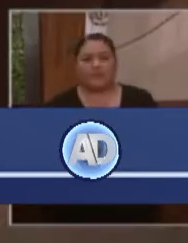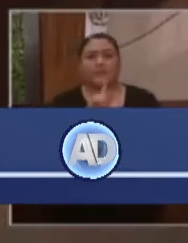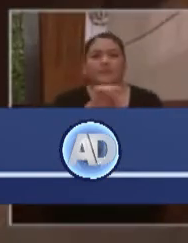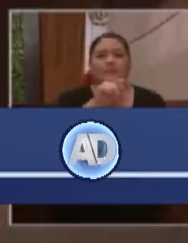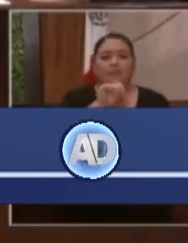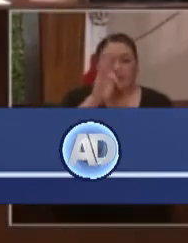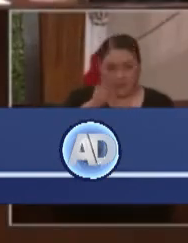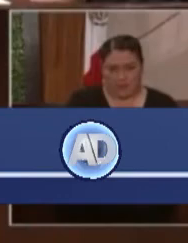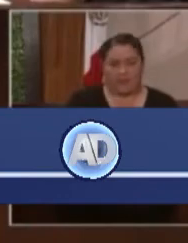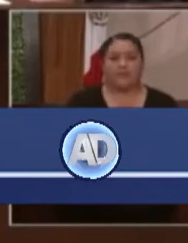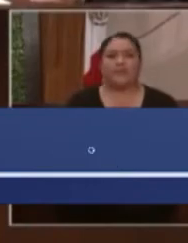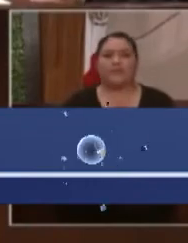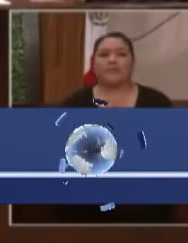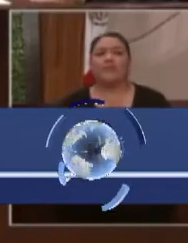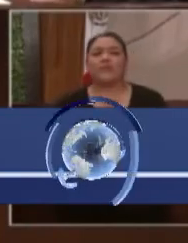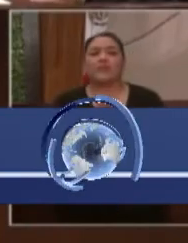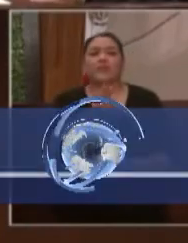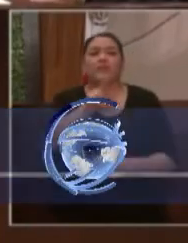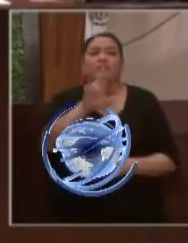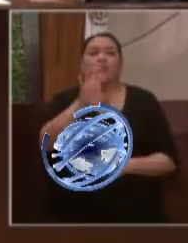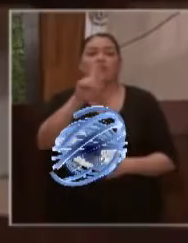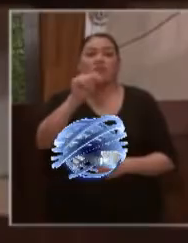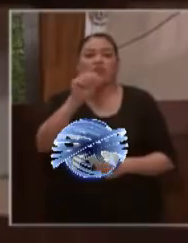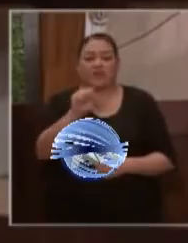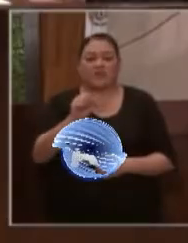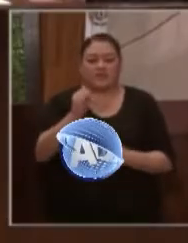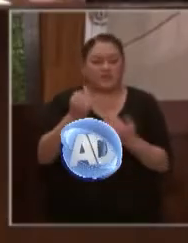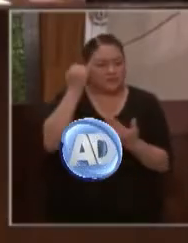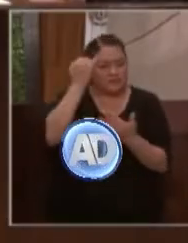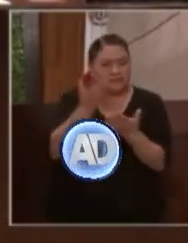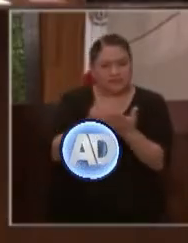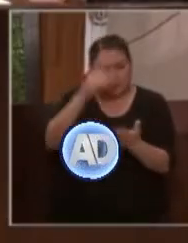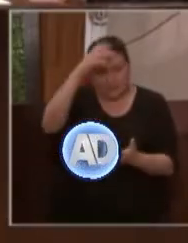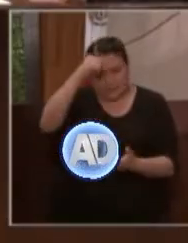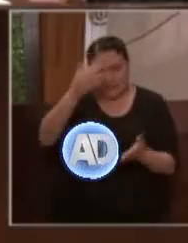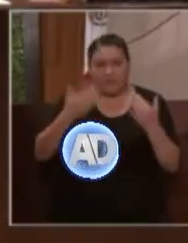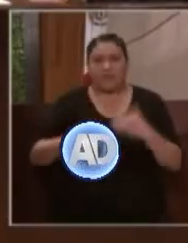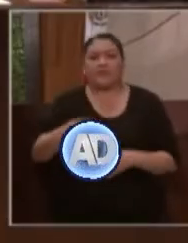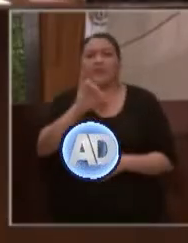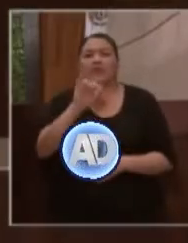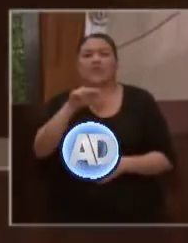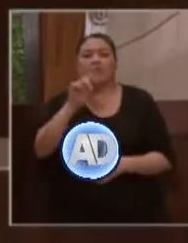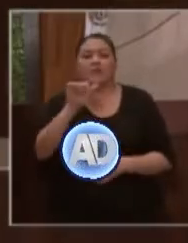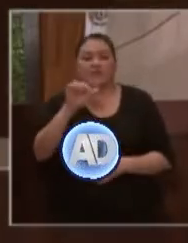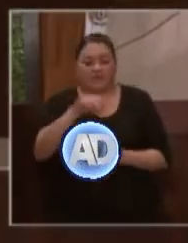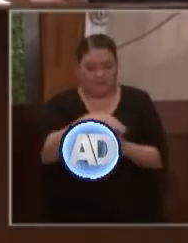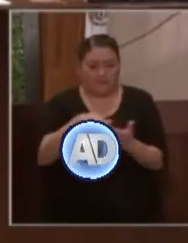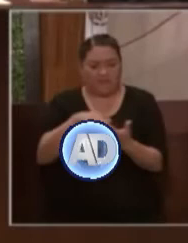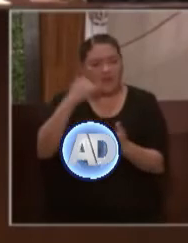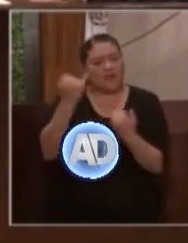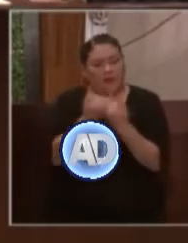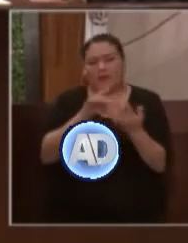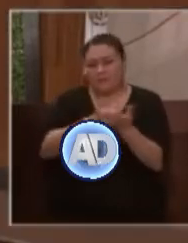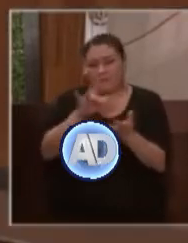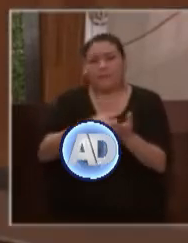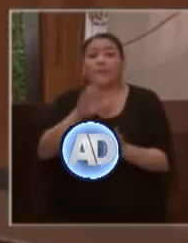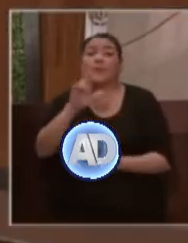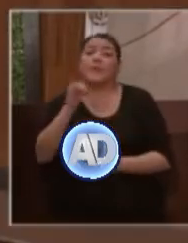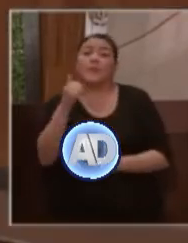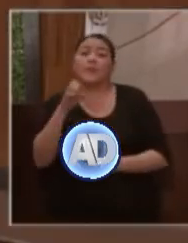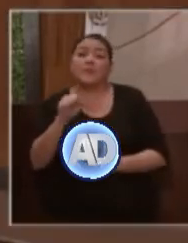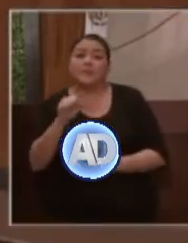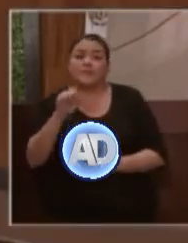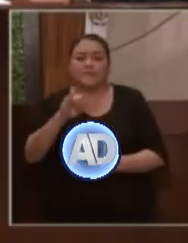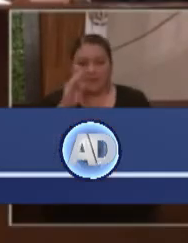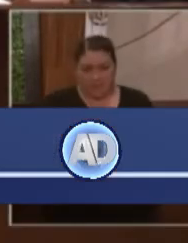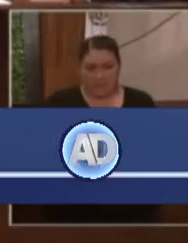avalados por el congreso local mediante ampliaciones presupuestales asimismo ordenó al gobernador al secretario de hacienda y al congreso de morelos que